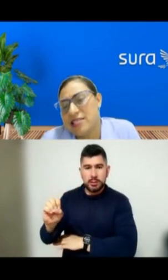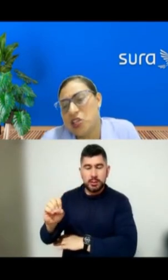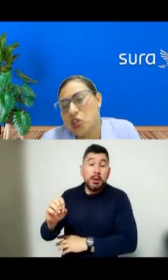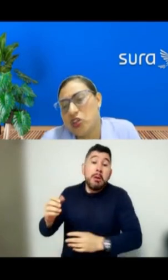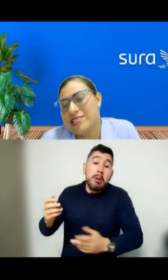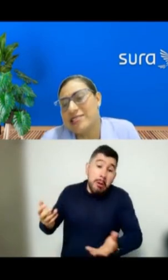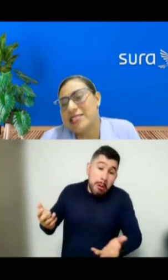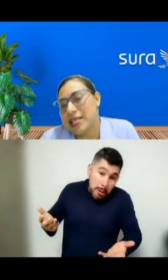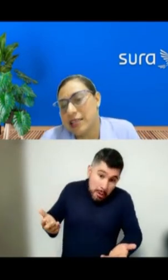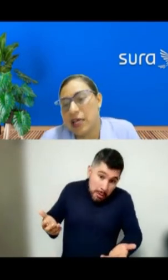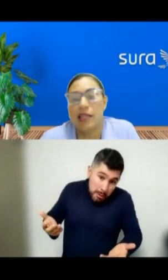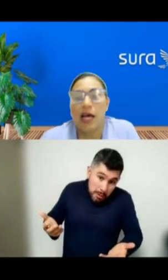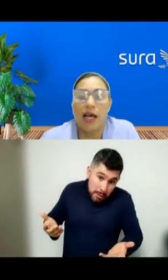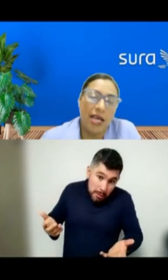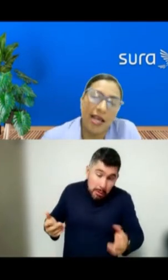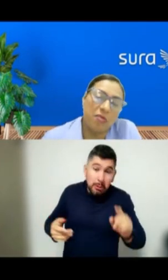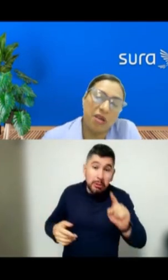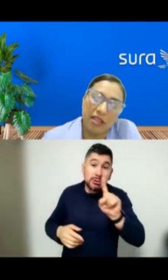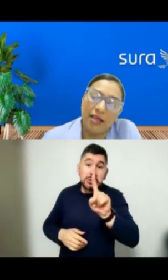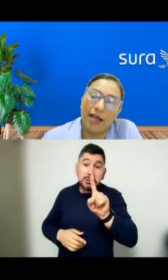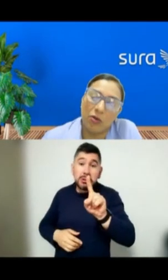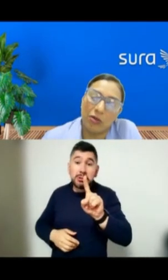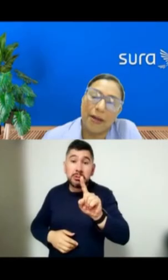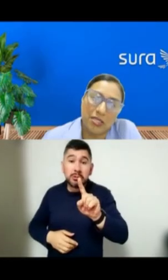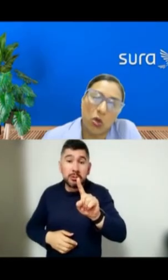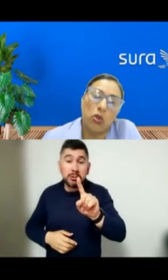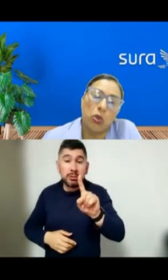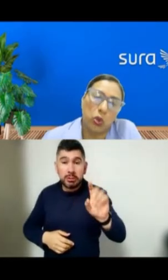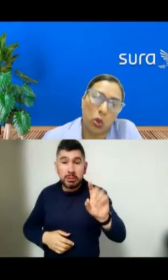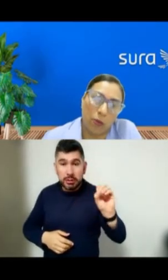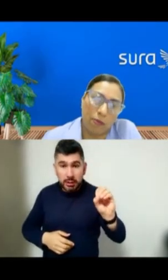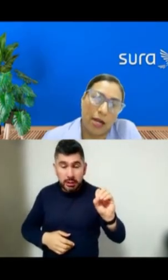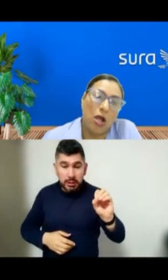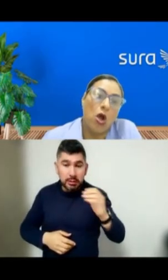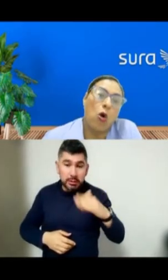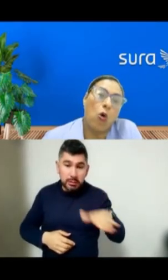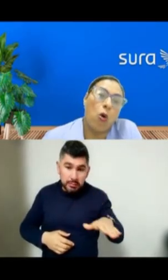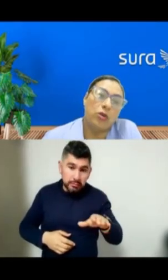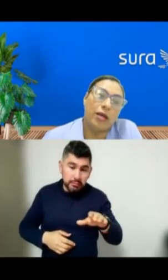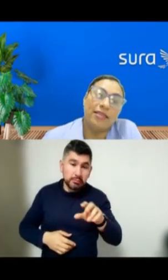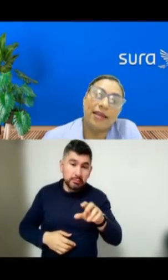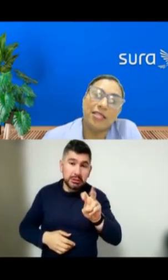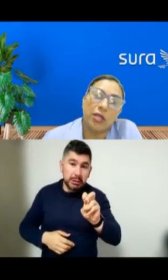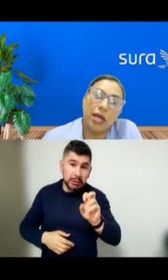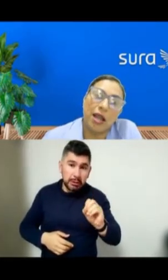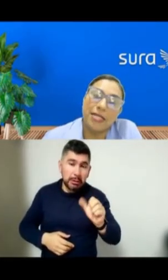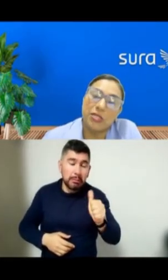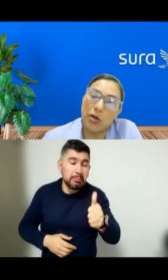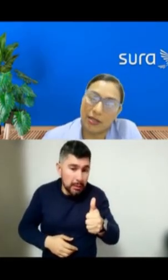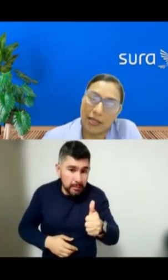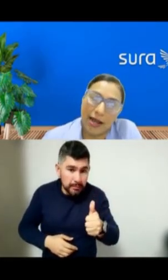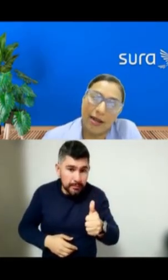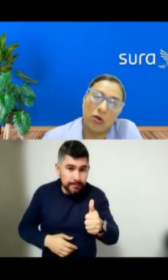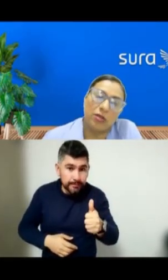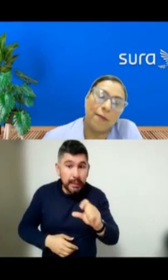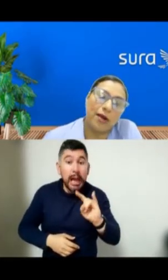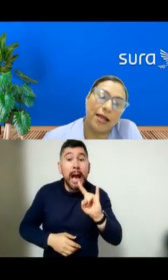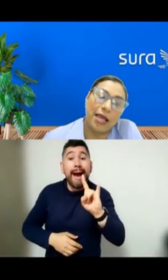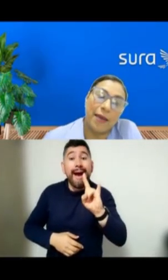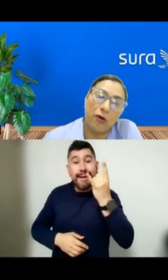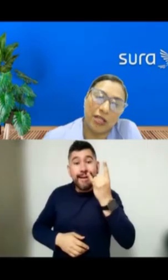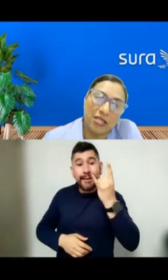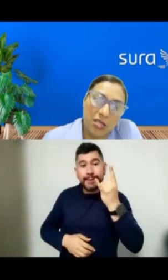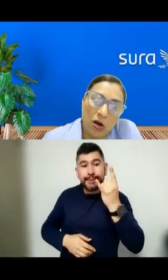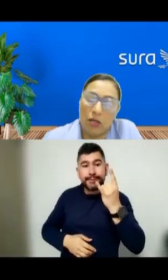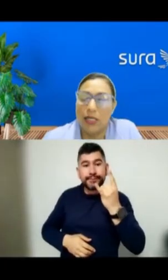que manejan de 110, 70 y eso me indica que es una presión normal. Cuando hay alteraciones en la presión arterial,